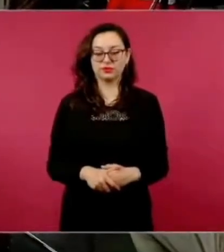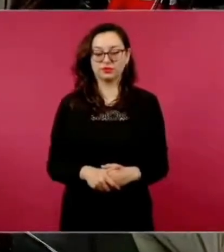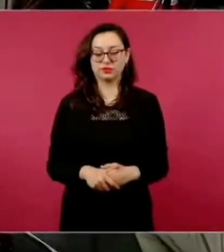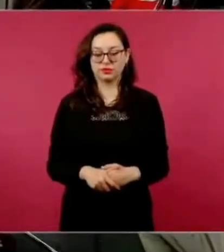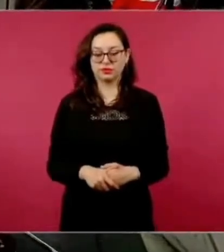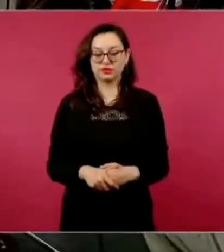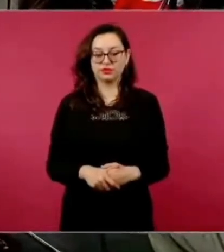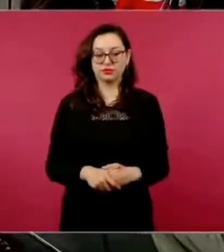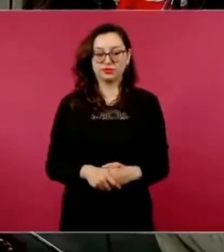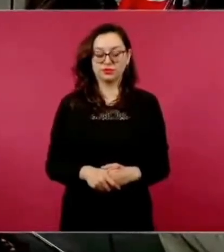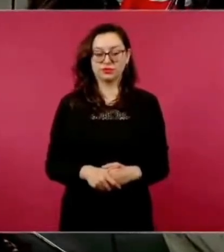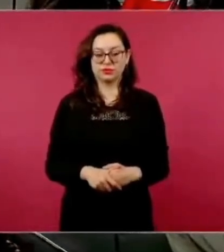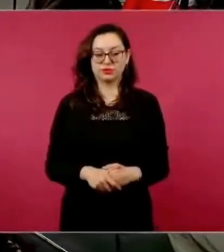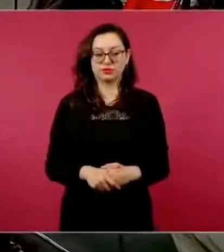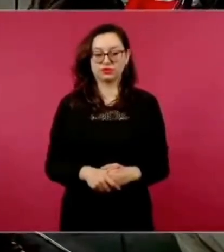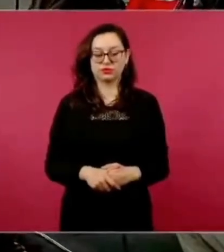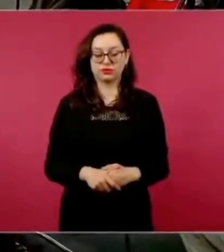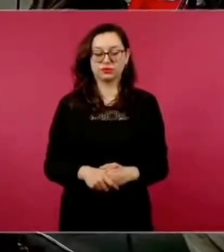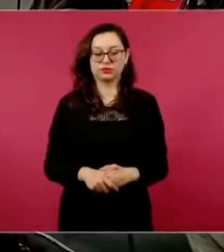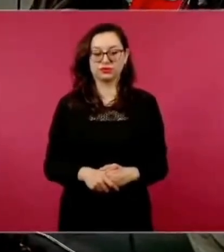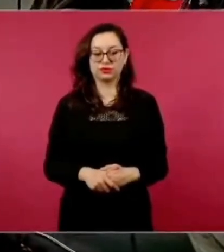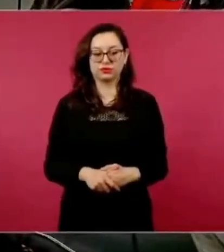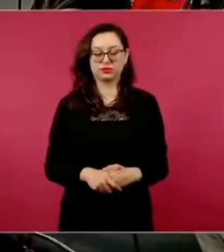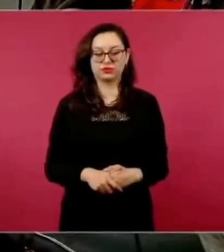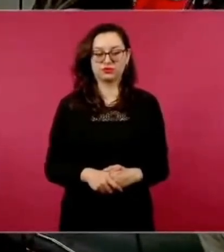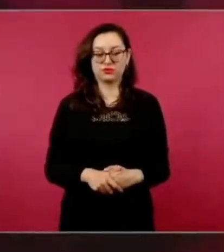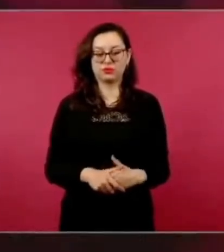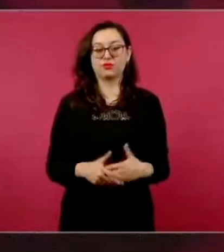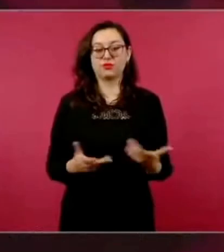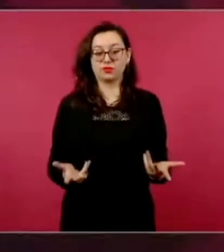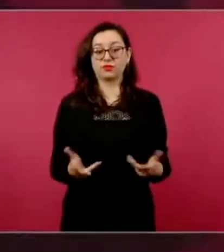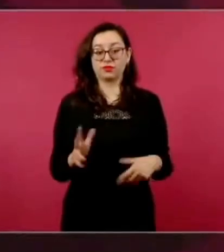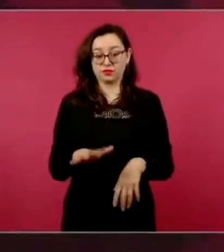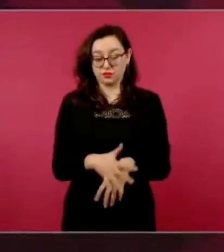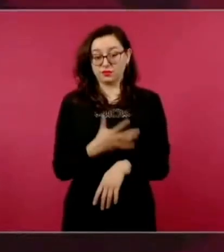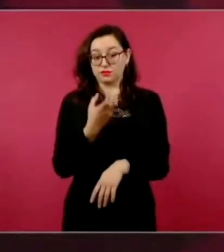sí va a ayudar el que el pueblo elija.